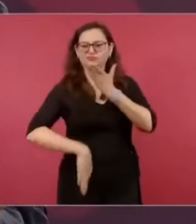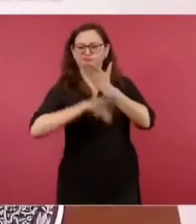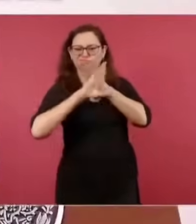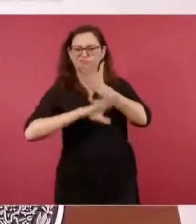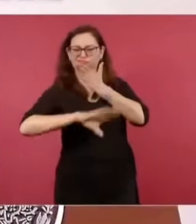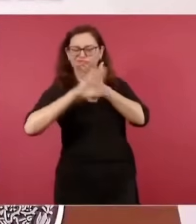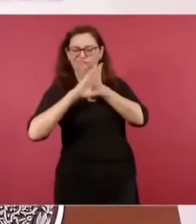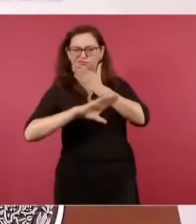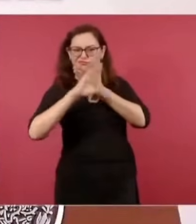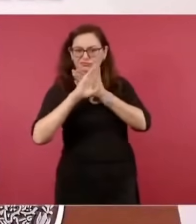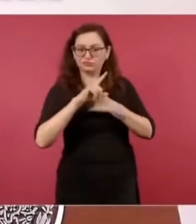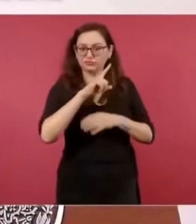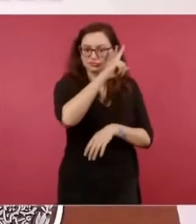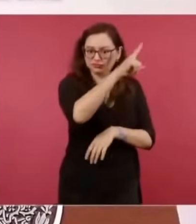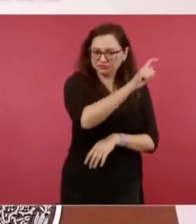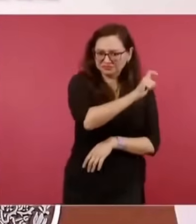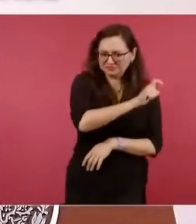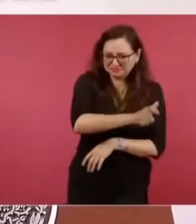legítimo?